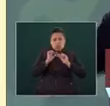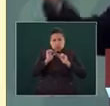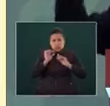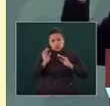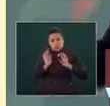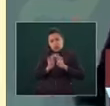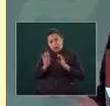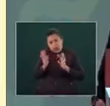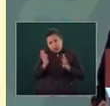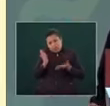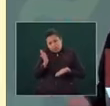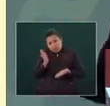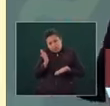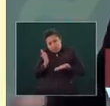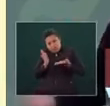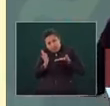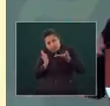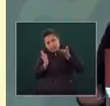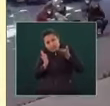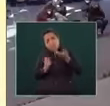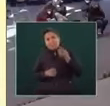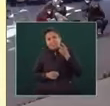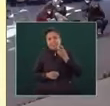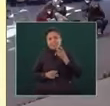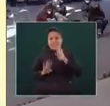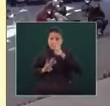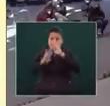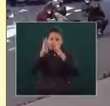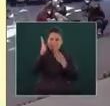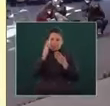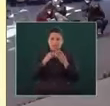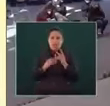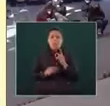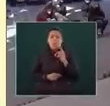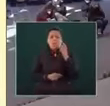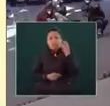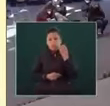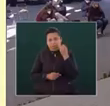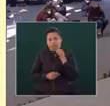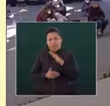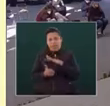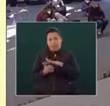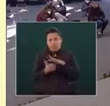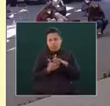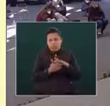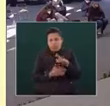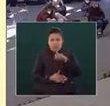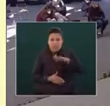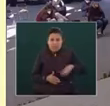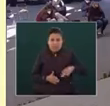de abajo hacia arriba, con los programas de bienestar, lo que aquí decía David,